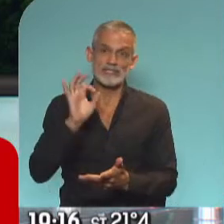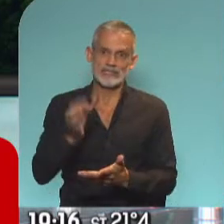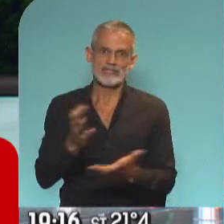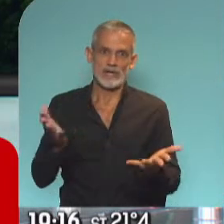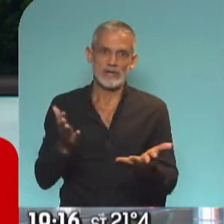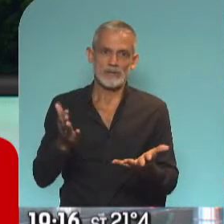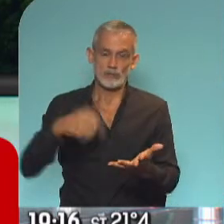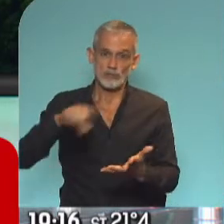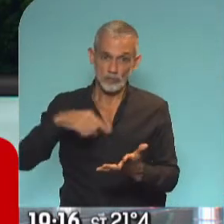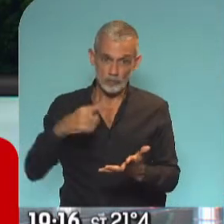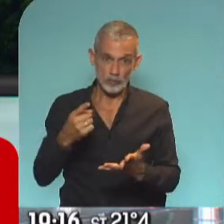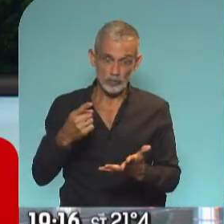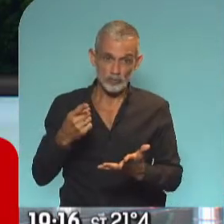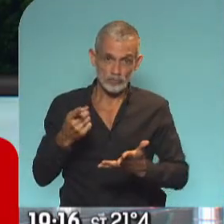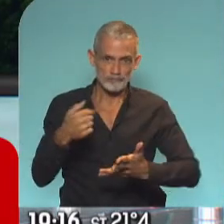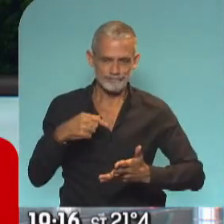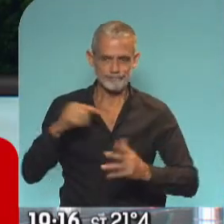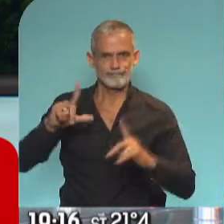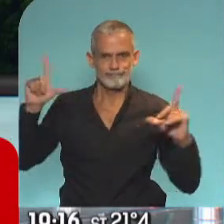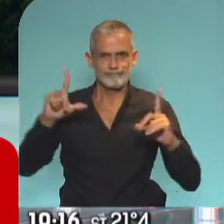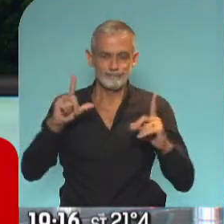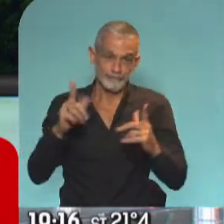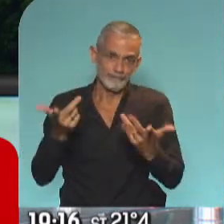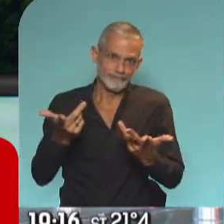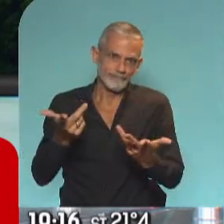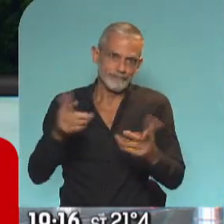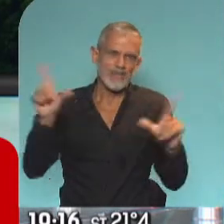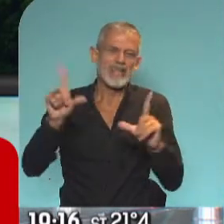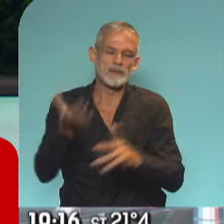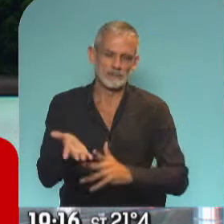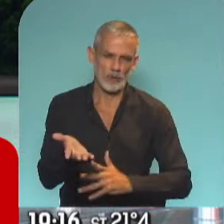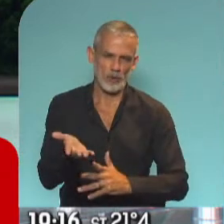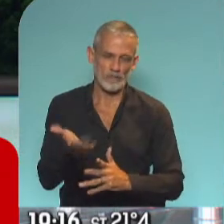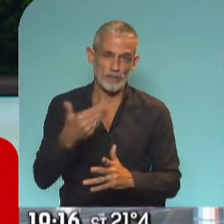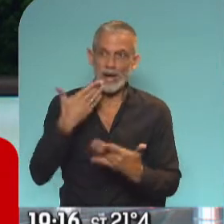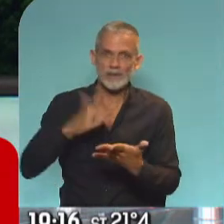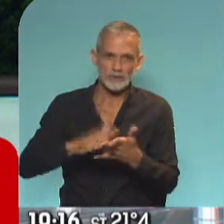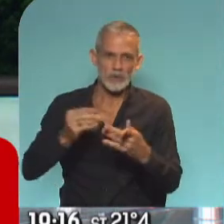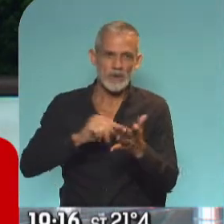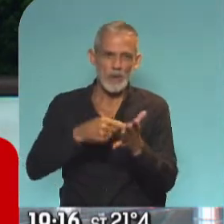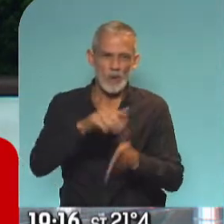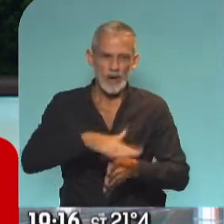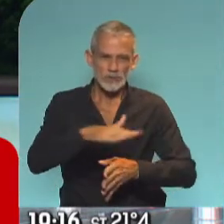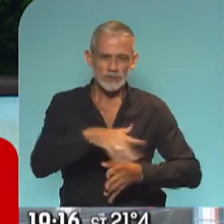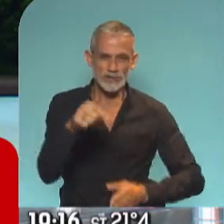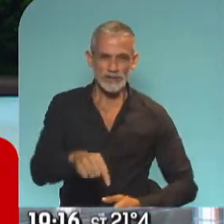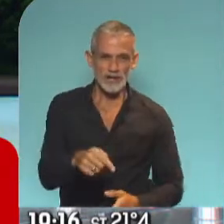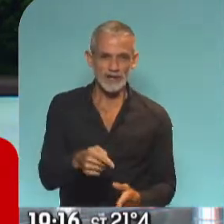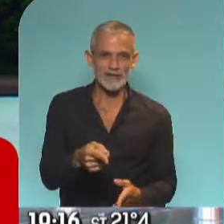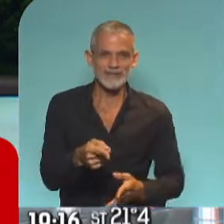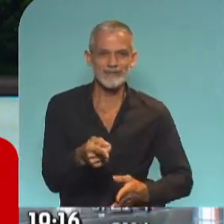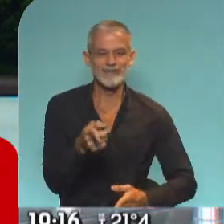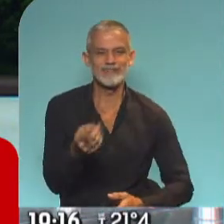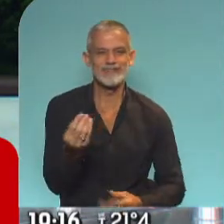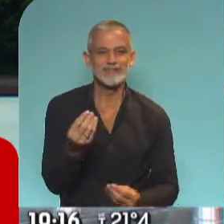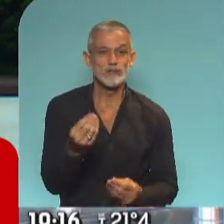problema del cual somos también grandes protagonistas nosotros. Pero ya que estamos hablando de la ciudad de Buenos Aires, sigo.